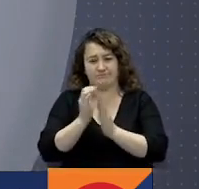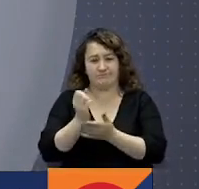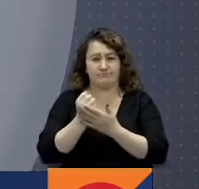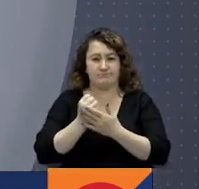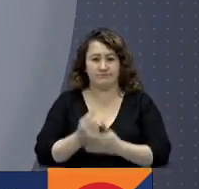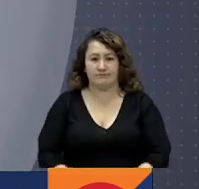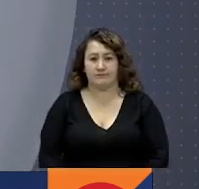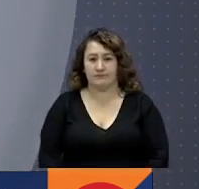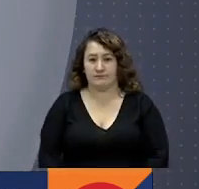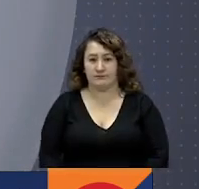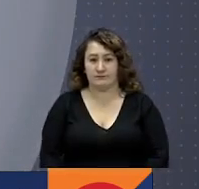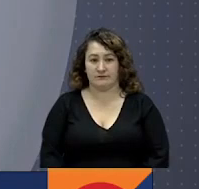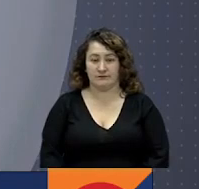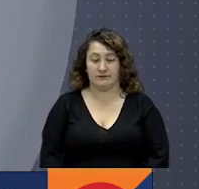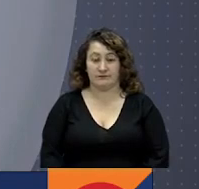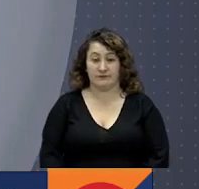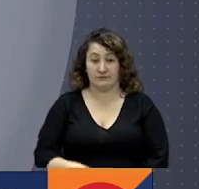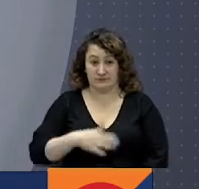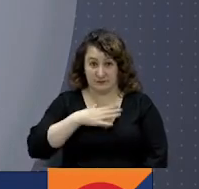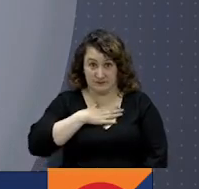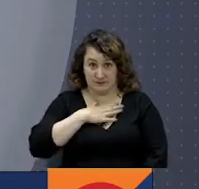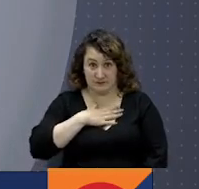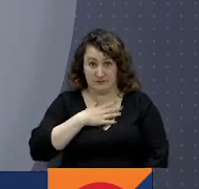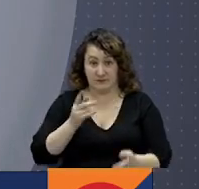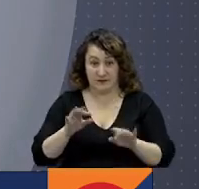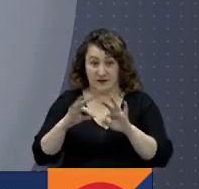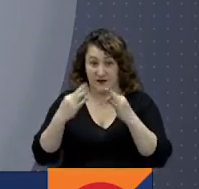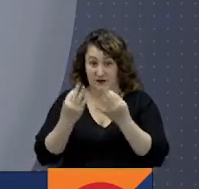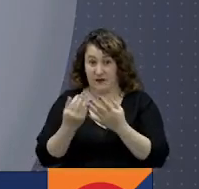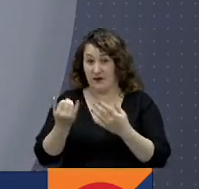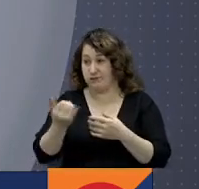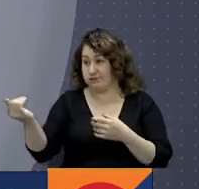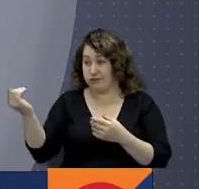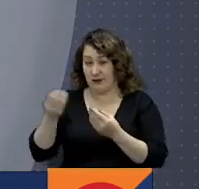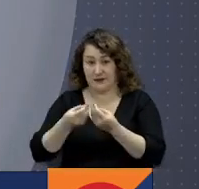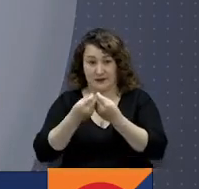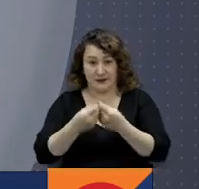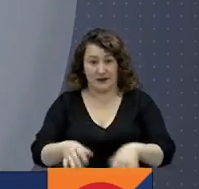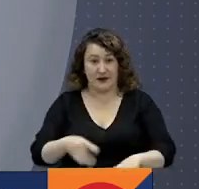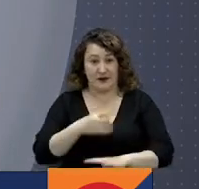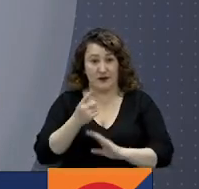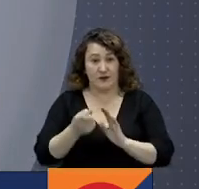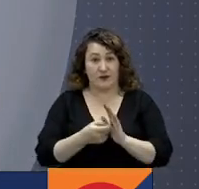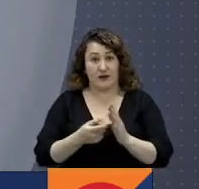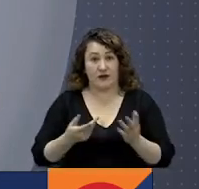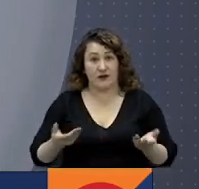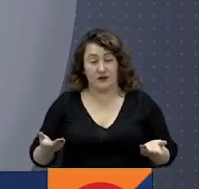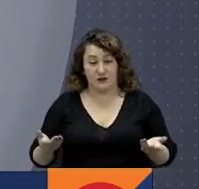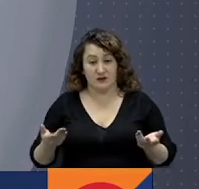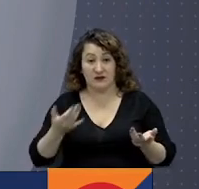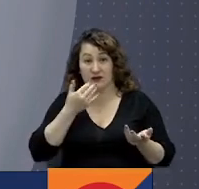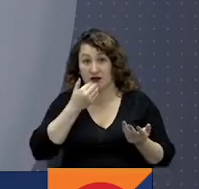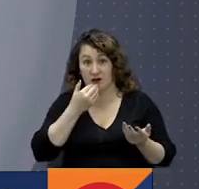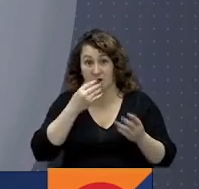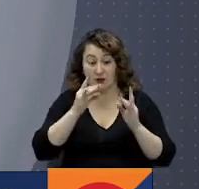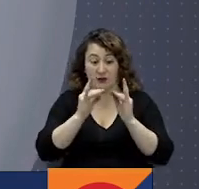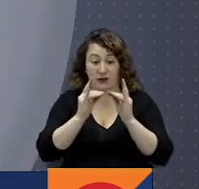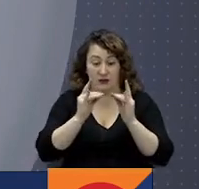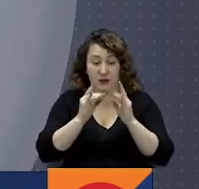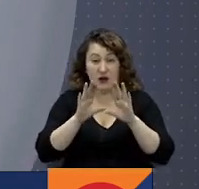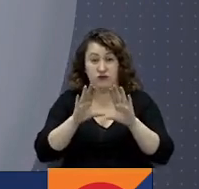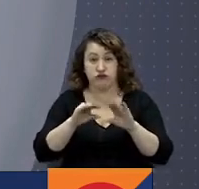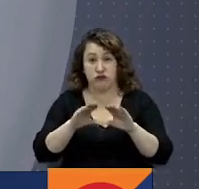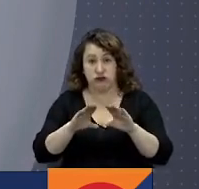No solamente por el lado mío, sino por el lado de muchas familias acá que lo perdimos todo, las ayudas de por lo menos las camas, los